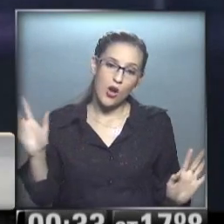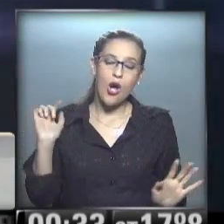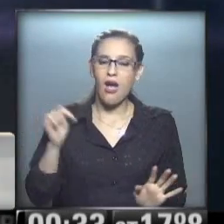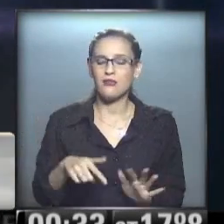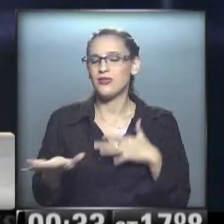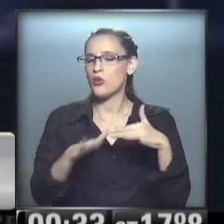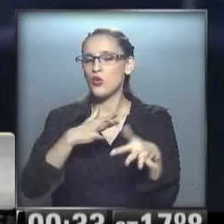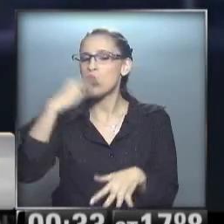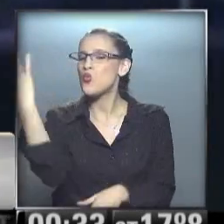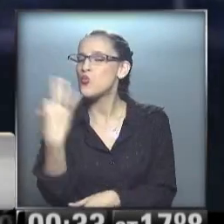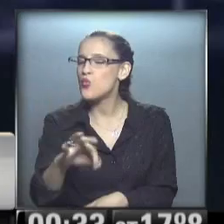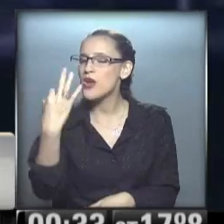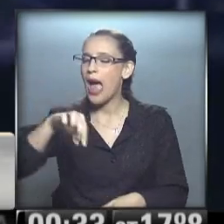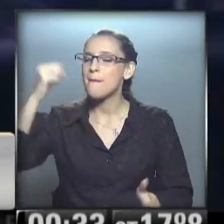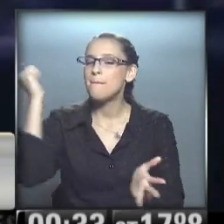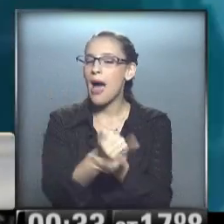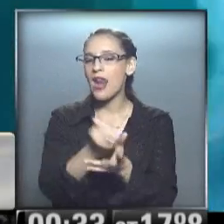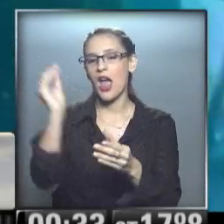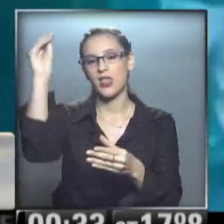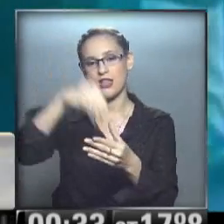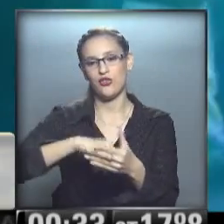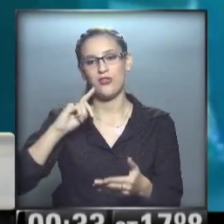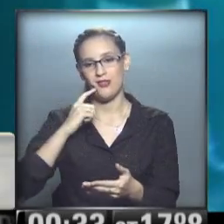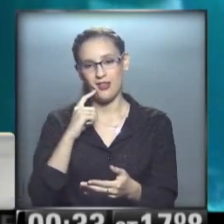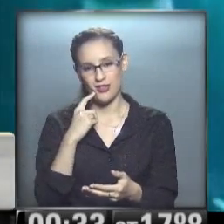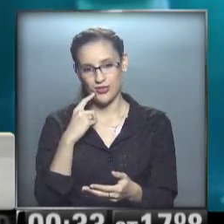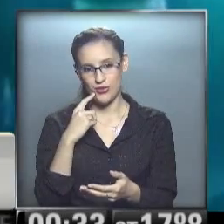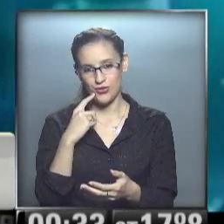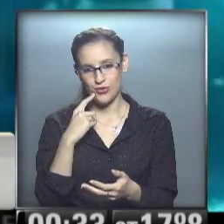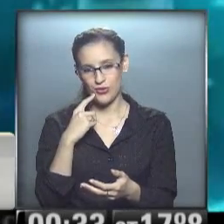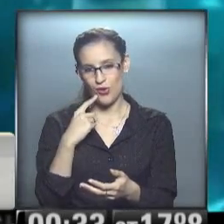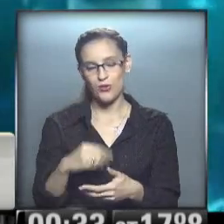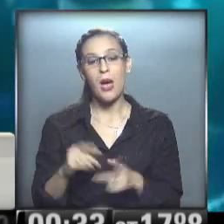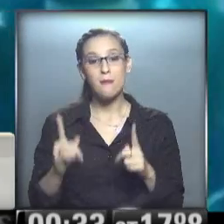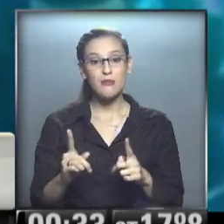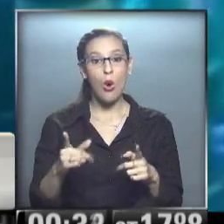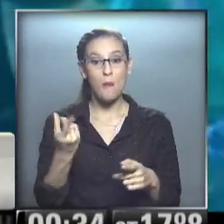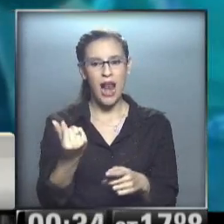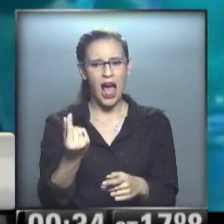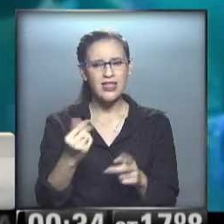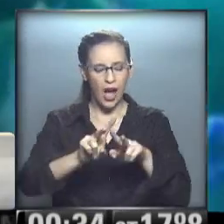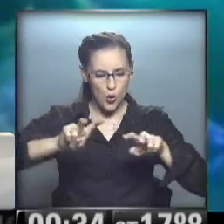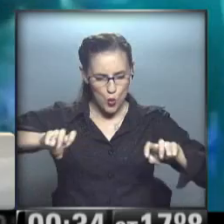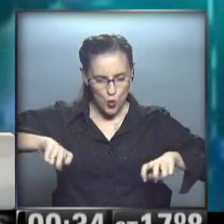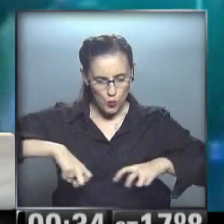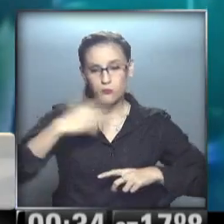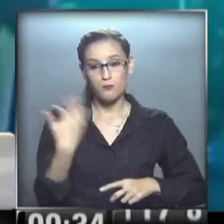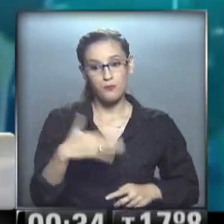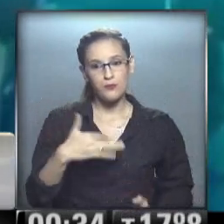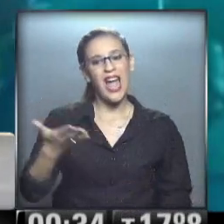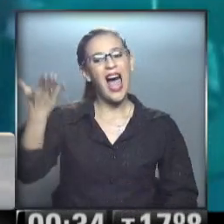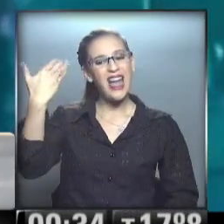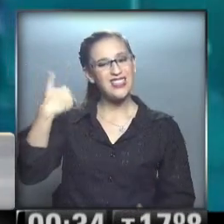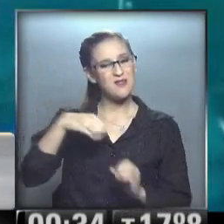inolvidable para la ciudad y, como lo ha dicho el intendente, un ingreso importante de dinero después de venir una temporada que no fue la mejor en